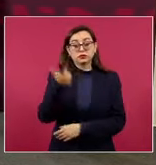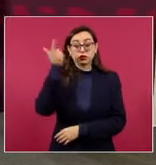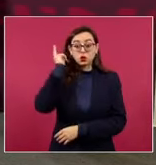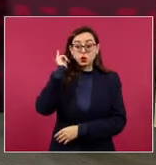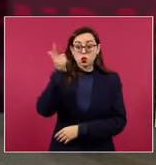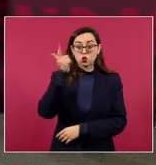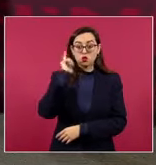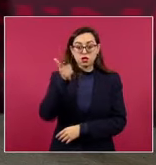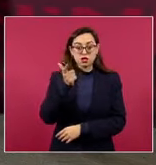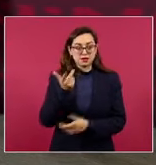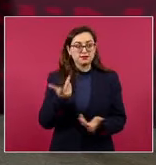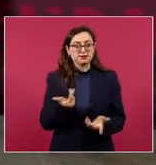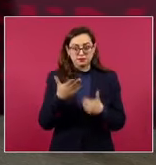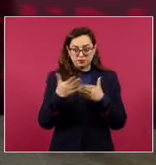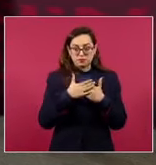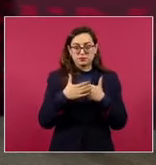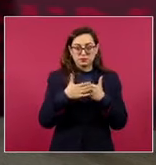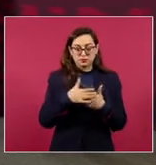y sepamos